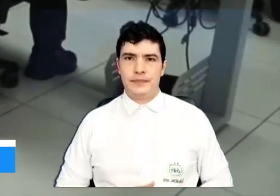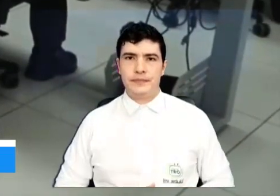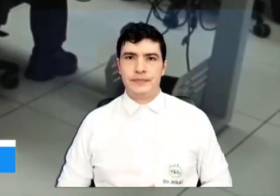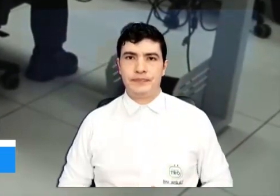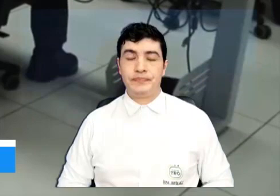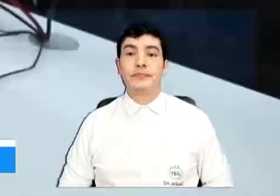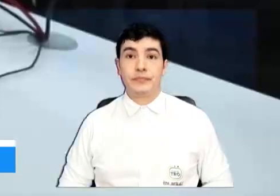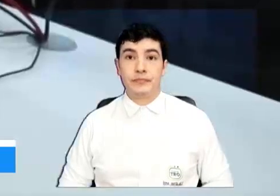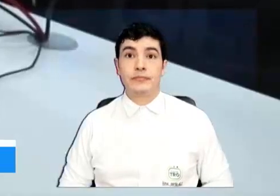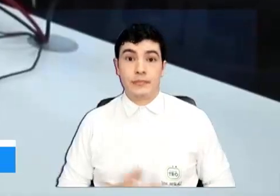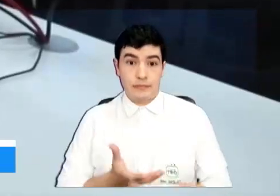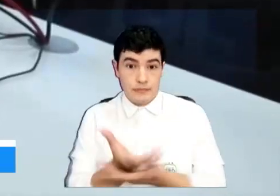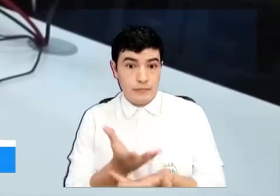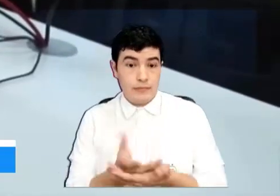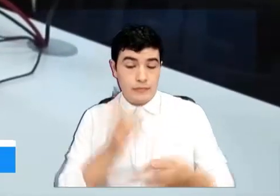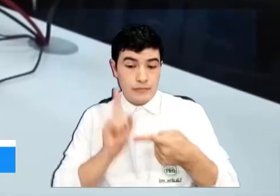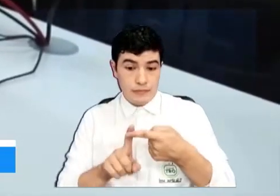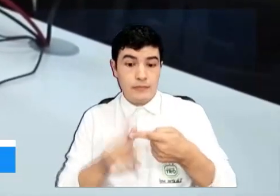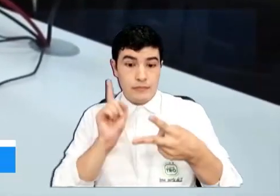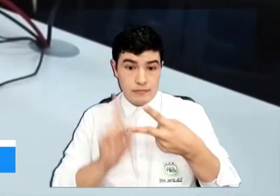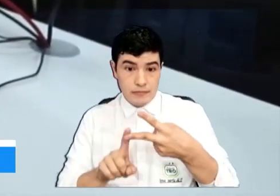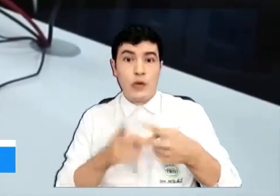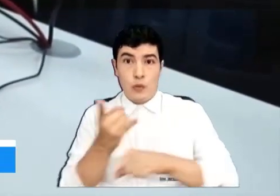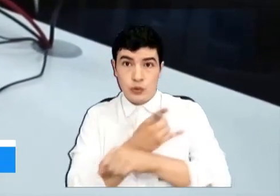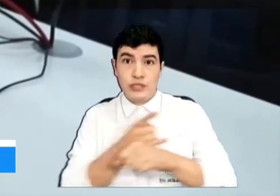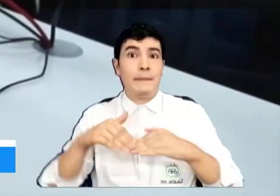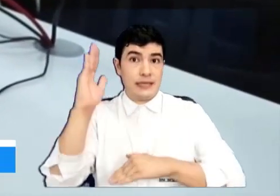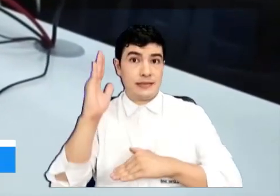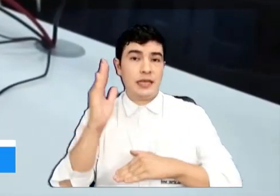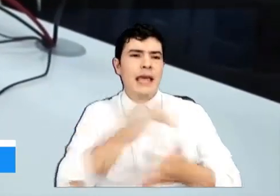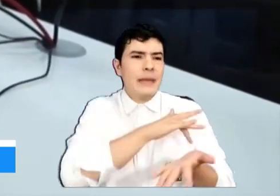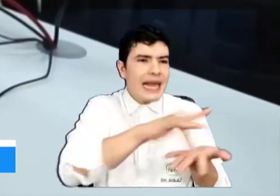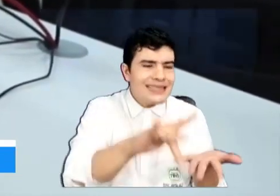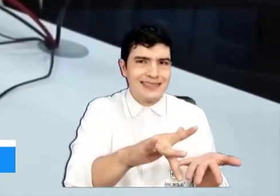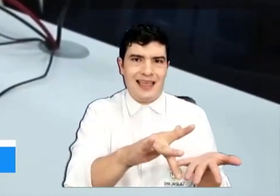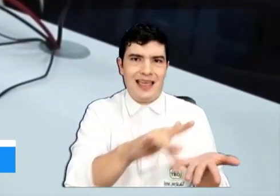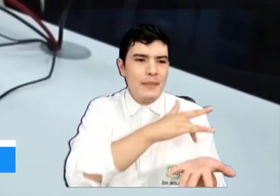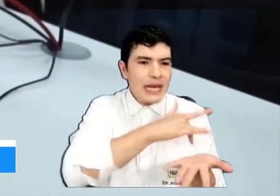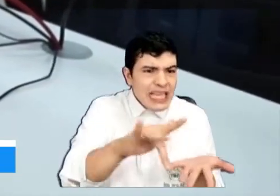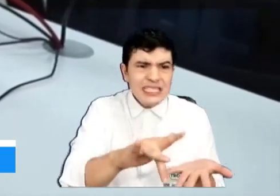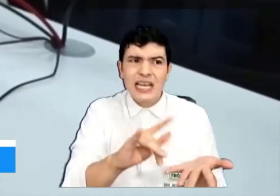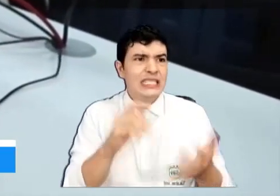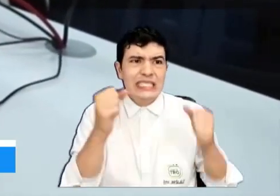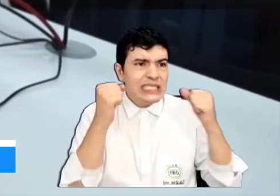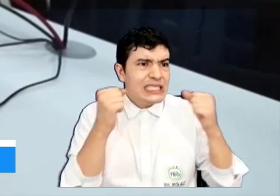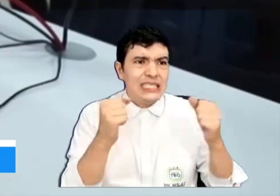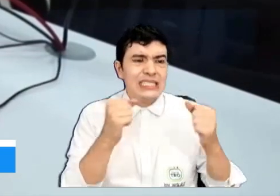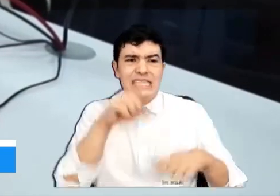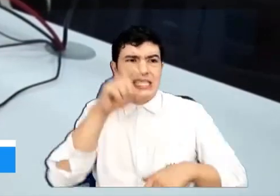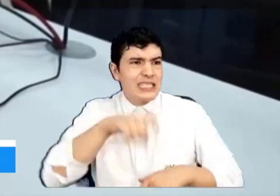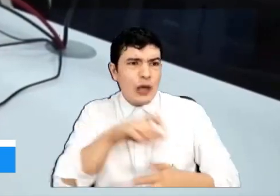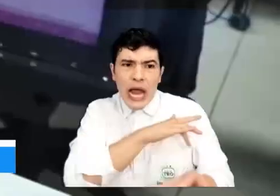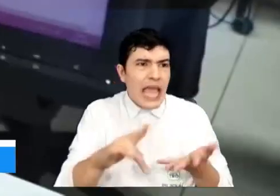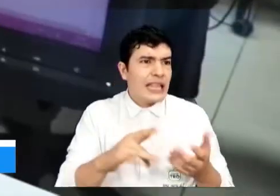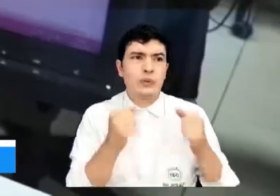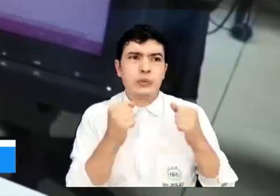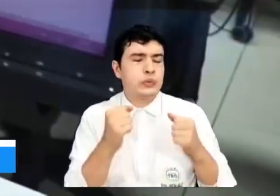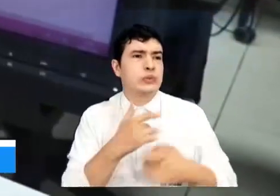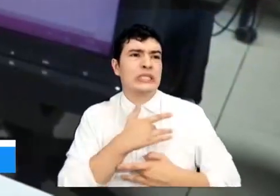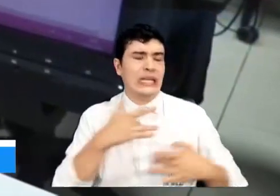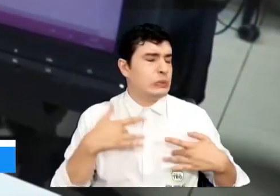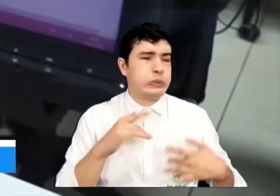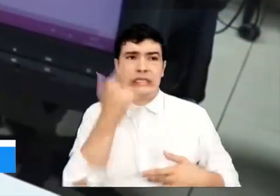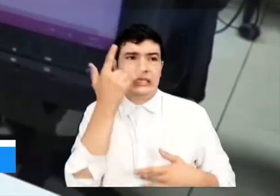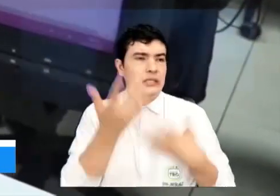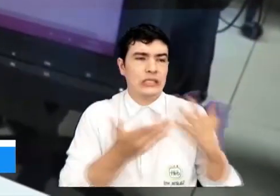la patrulla, la asistencia de la patrulla de vigilancia de manera inmediata. Y segundo, reportar aquellas situaciones de violencia, criminalidad